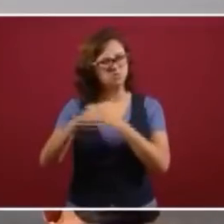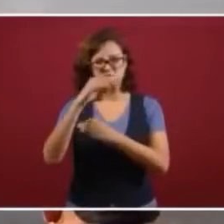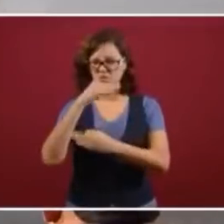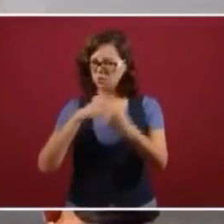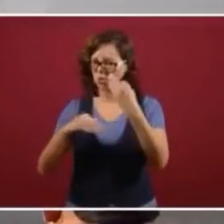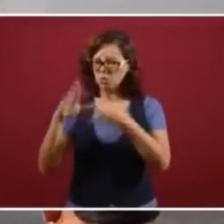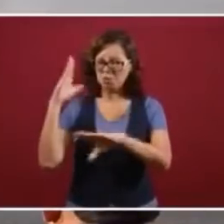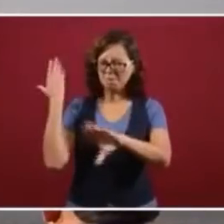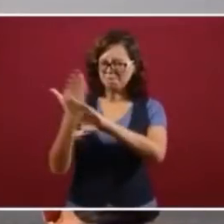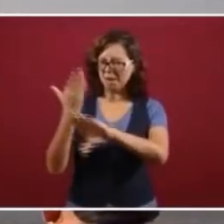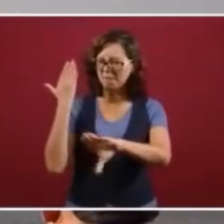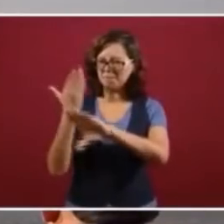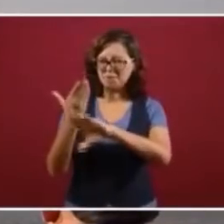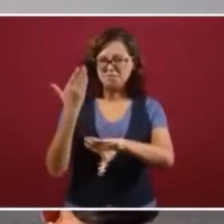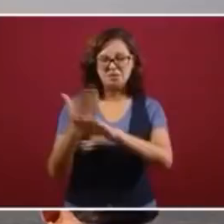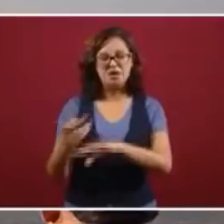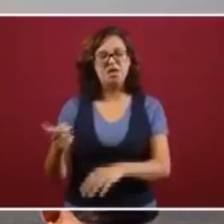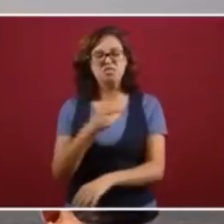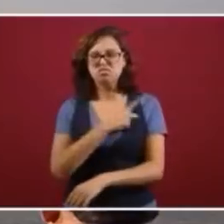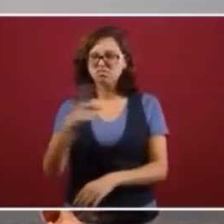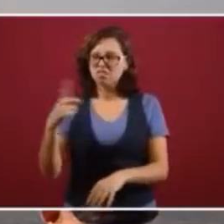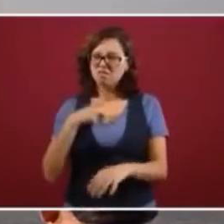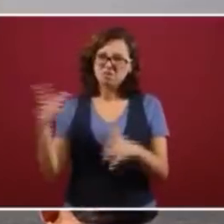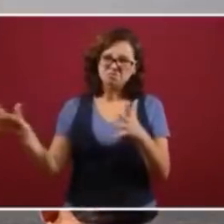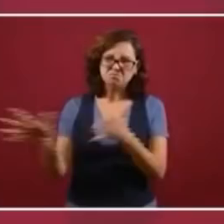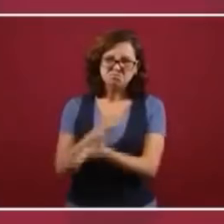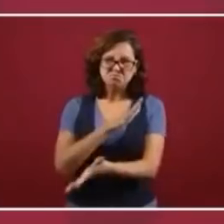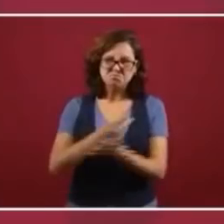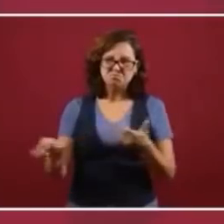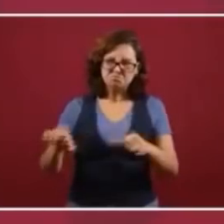que destruirlo políticamente.